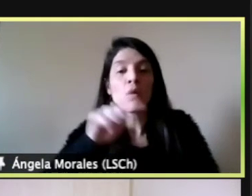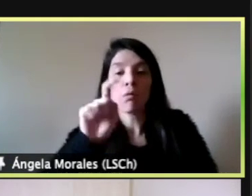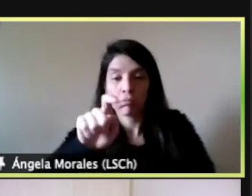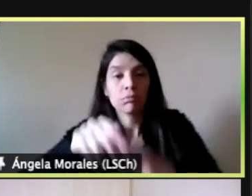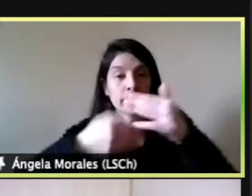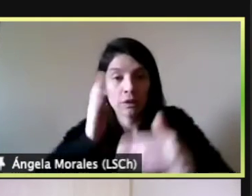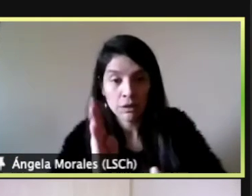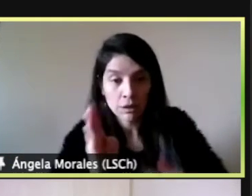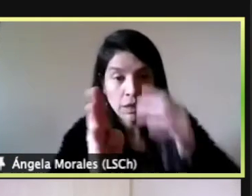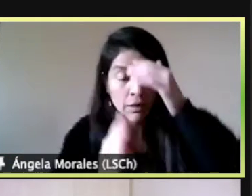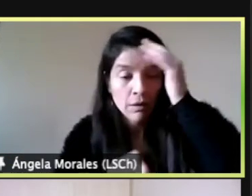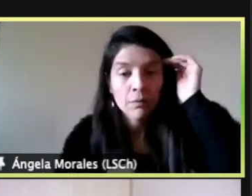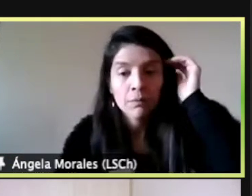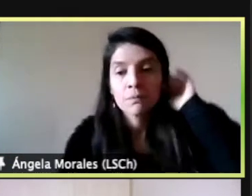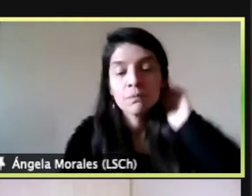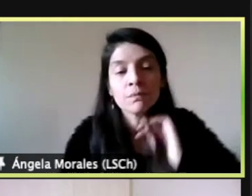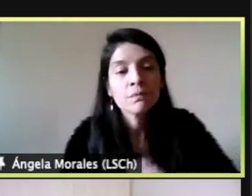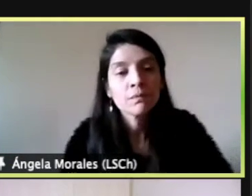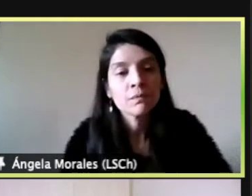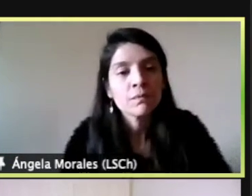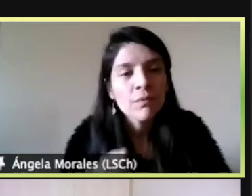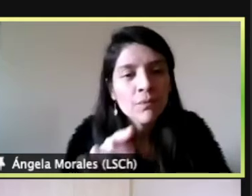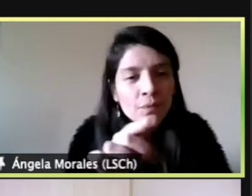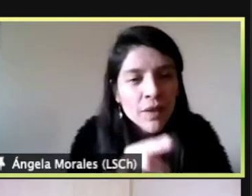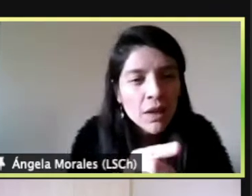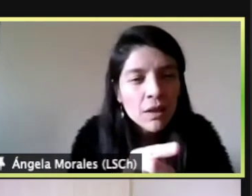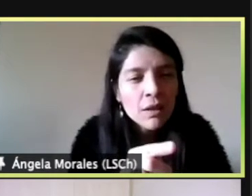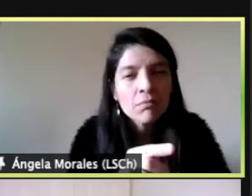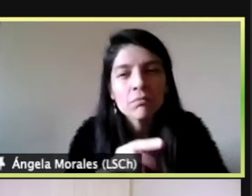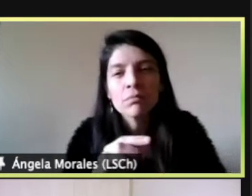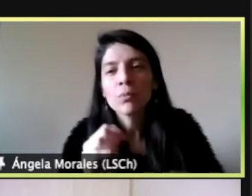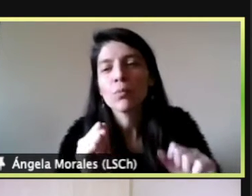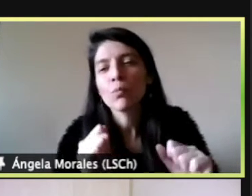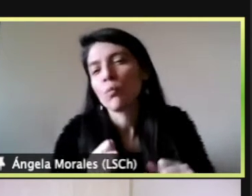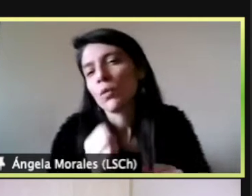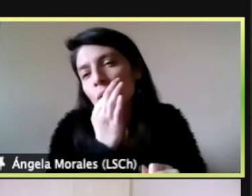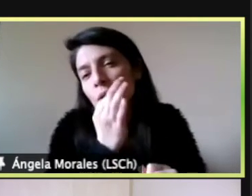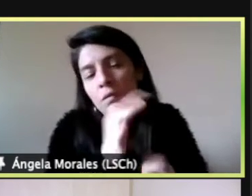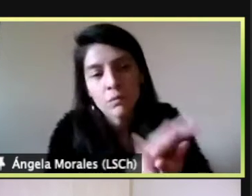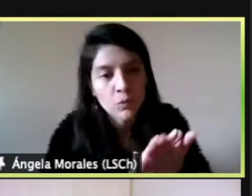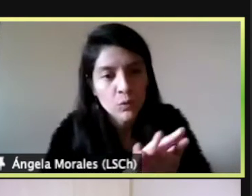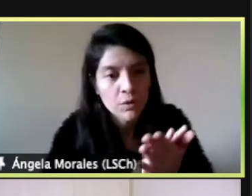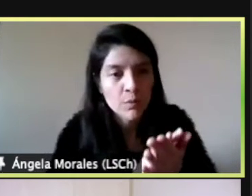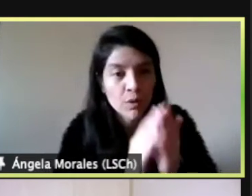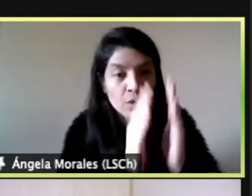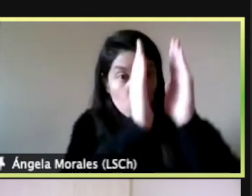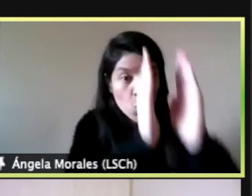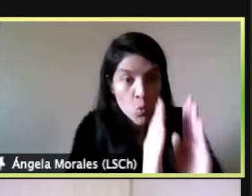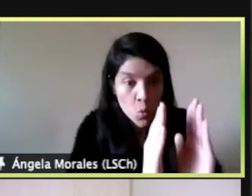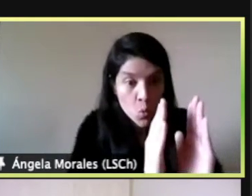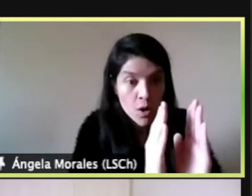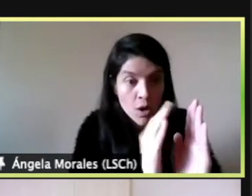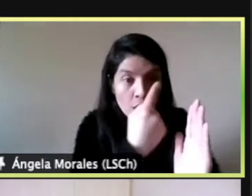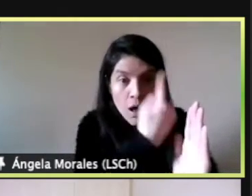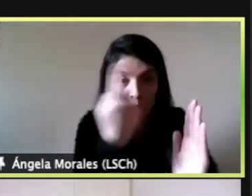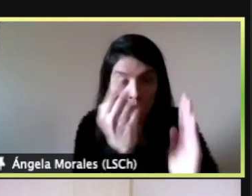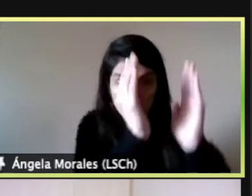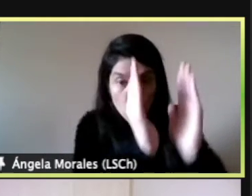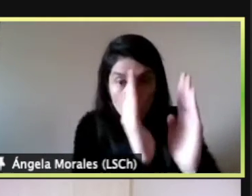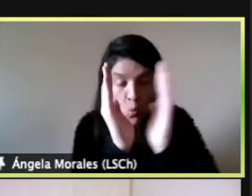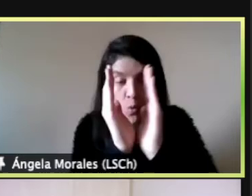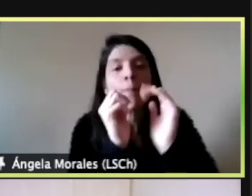este apartado yo lo que puedo decir es que en cada una de estas columnas le puedo dar un formato. Por ejemplo, en esta de la